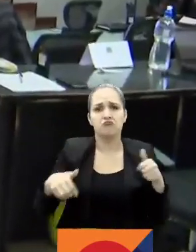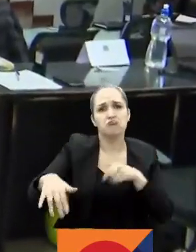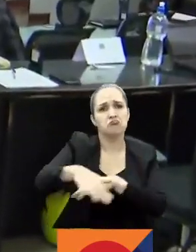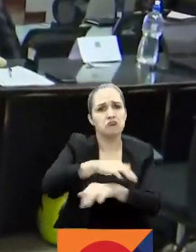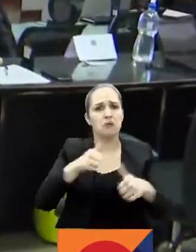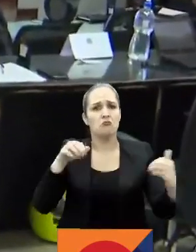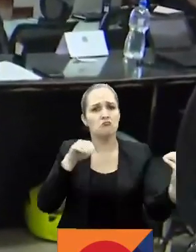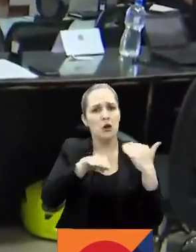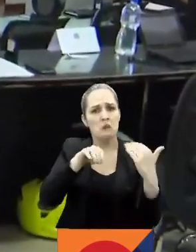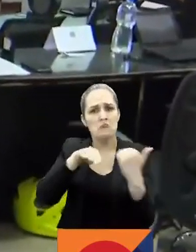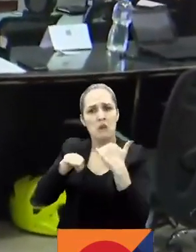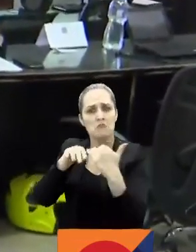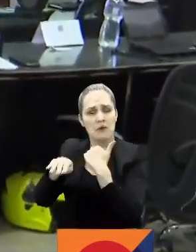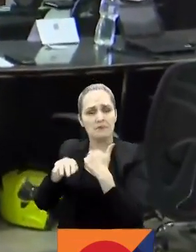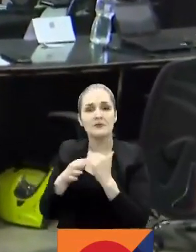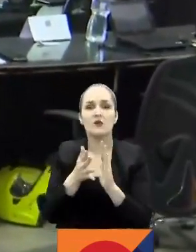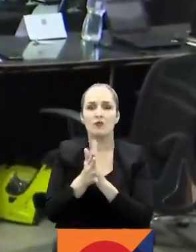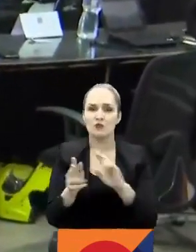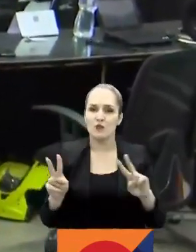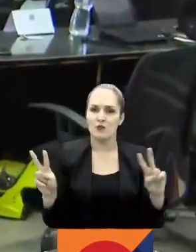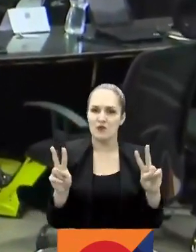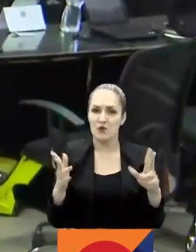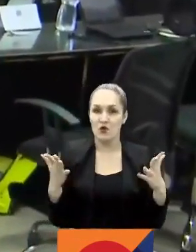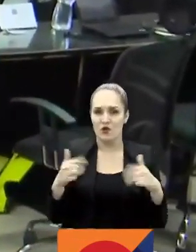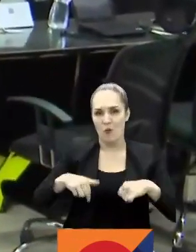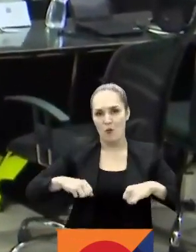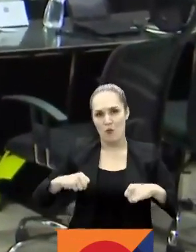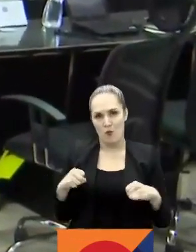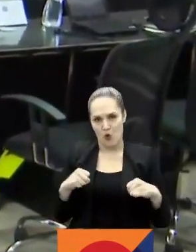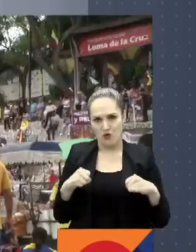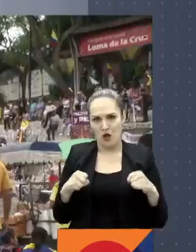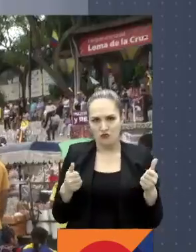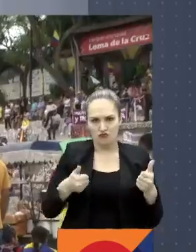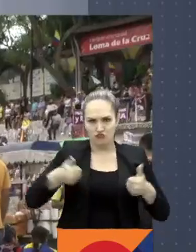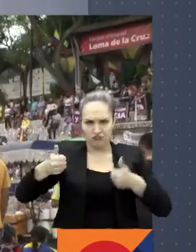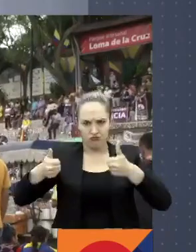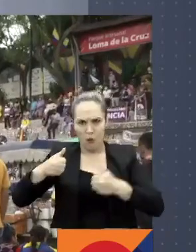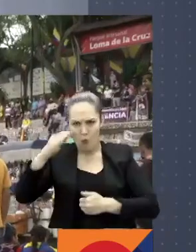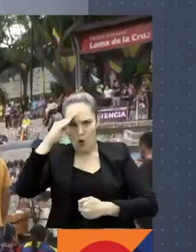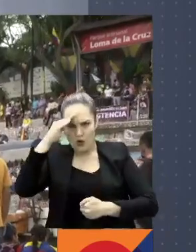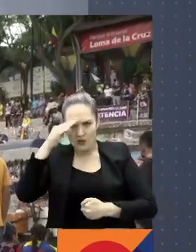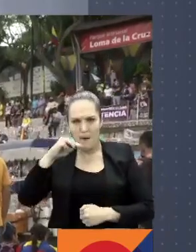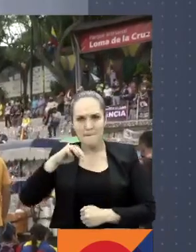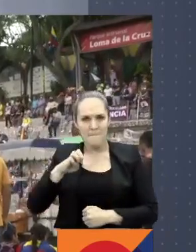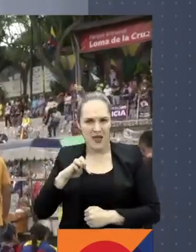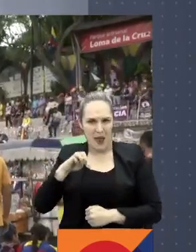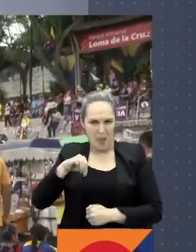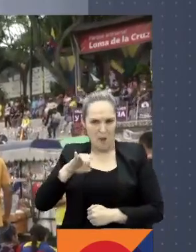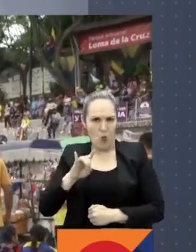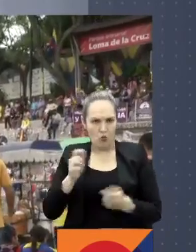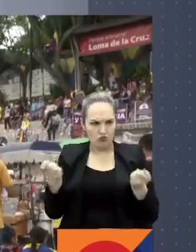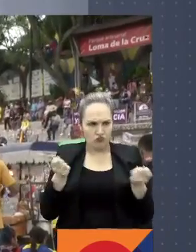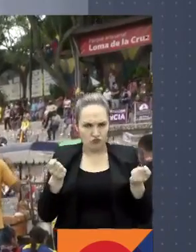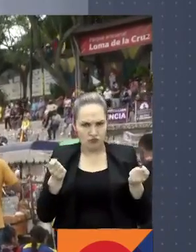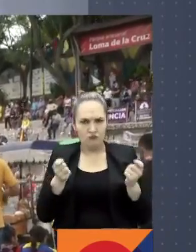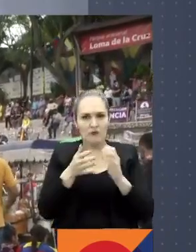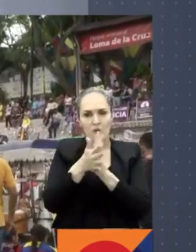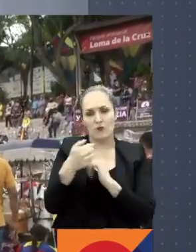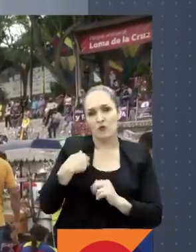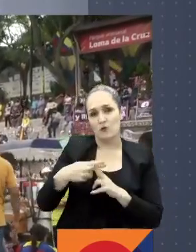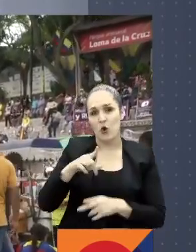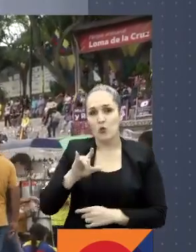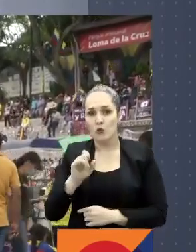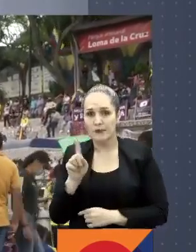Esta es toda la información desde el puesto de mando unificado de la Policía Metropolitana de Bogotá. Luisa Barberi, RTVC Noticias,